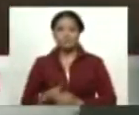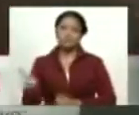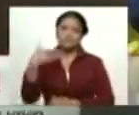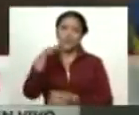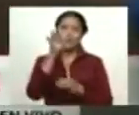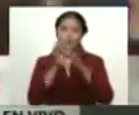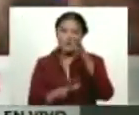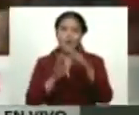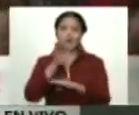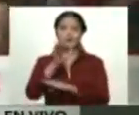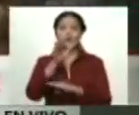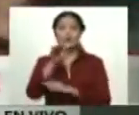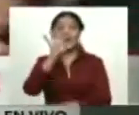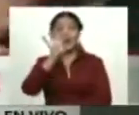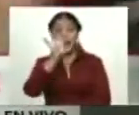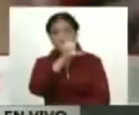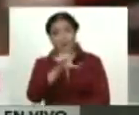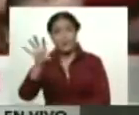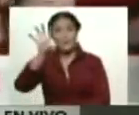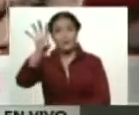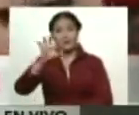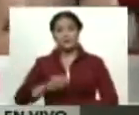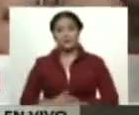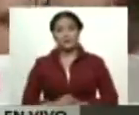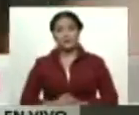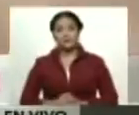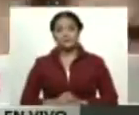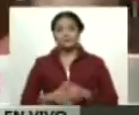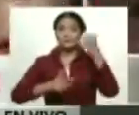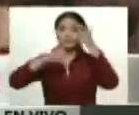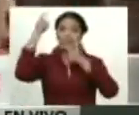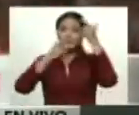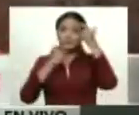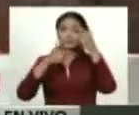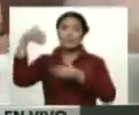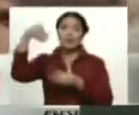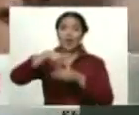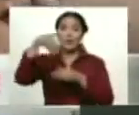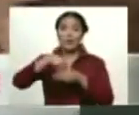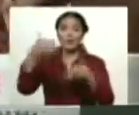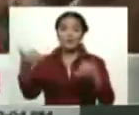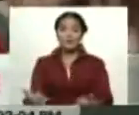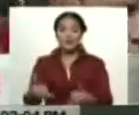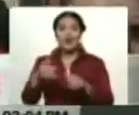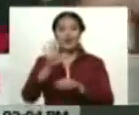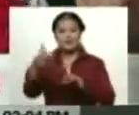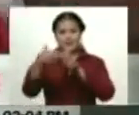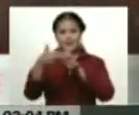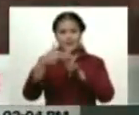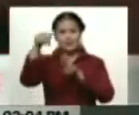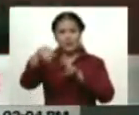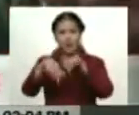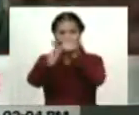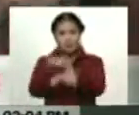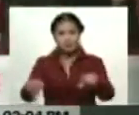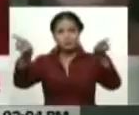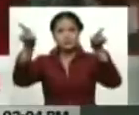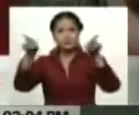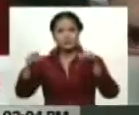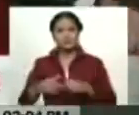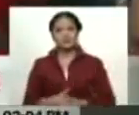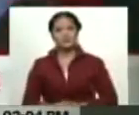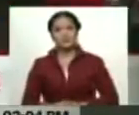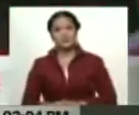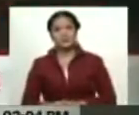el futuro de nuestra patria. Los de Chávez a votar, que es la etiqueta que el día de hoy se ha posicionado en las redes